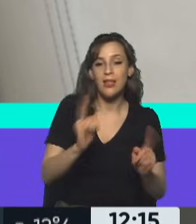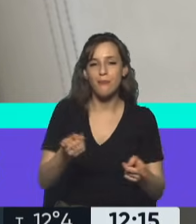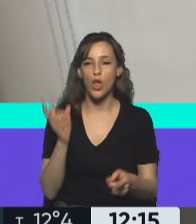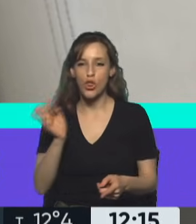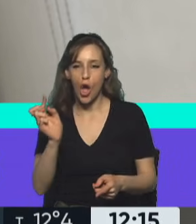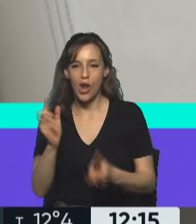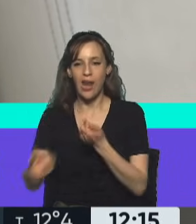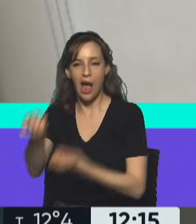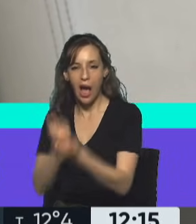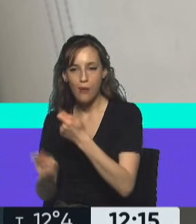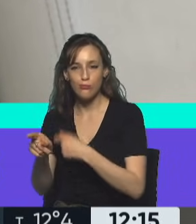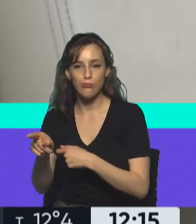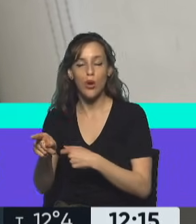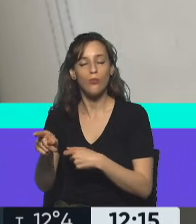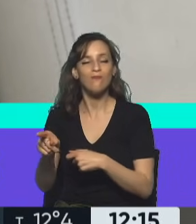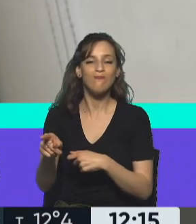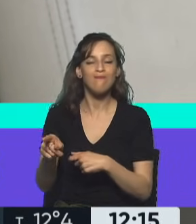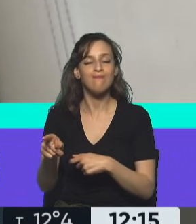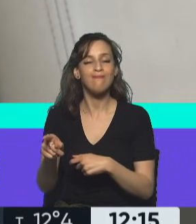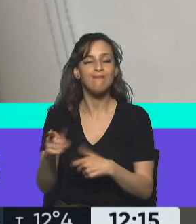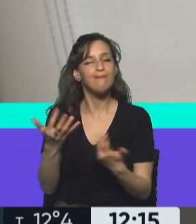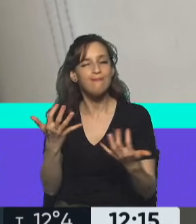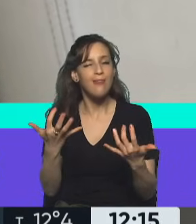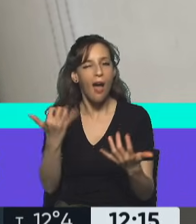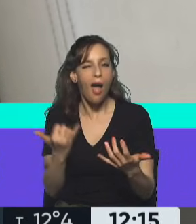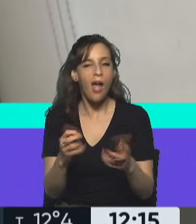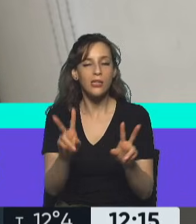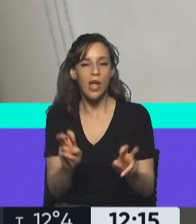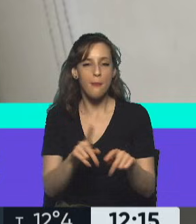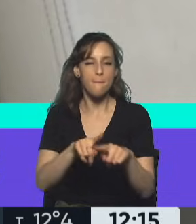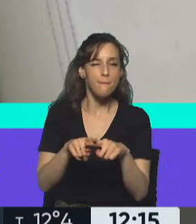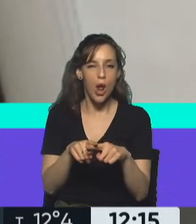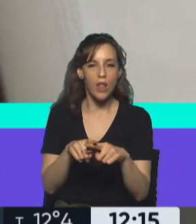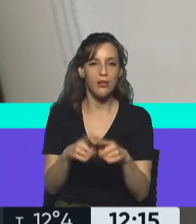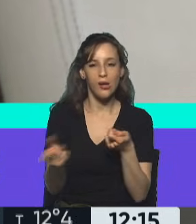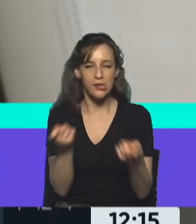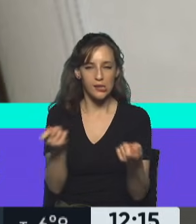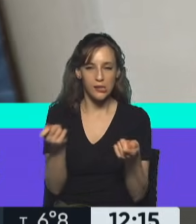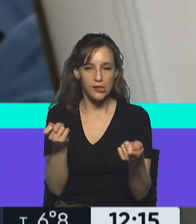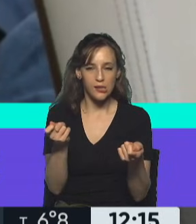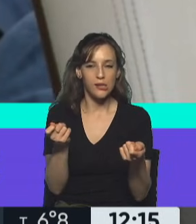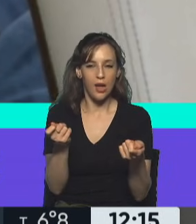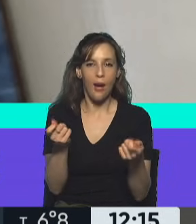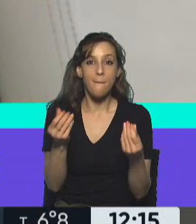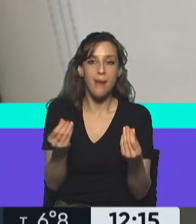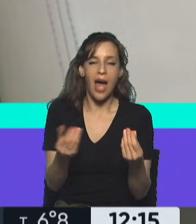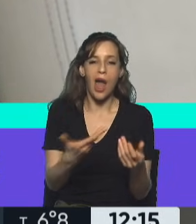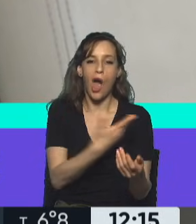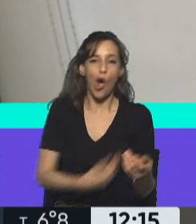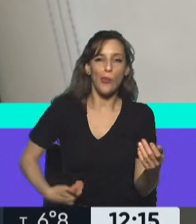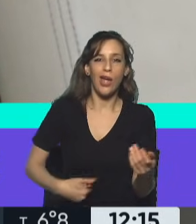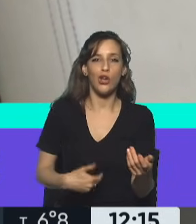paralelo, existe algún tipo de accionar político direccionado a forzar al gobierno a tomar